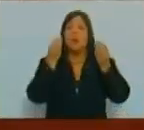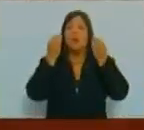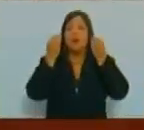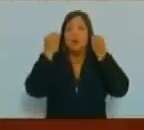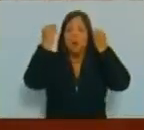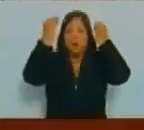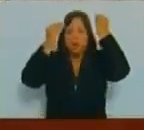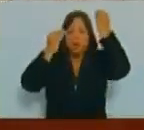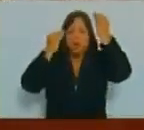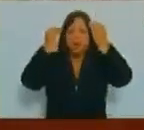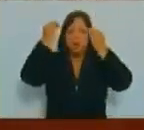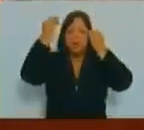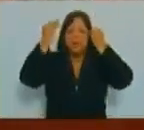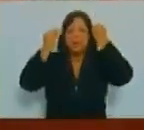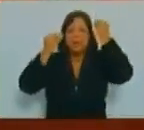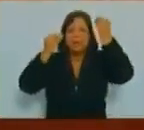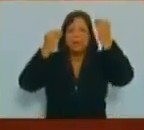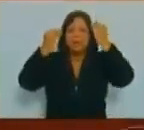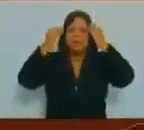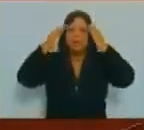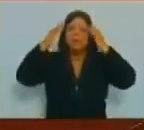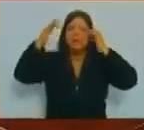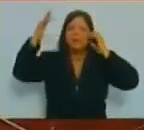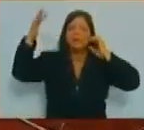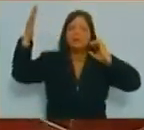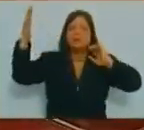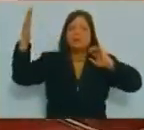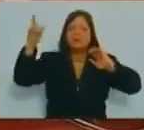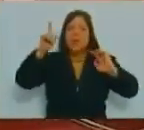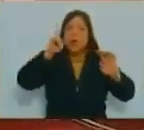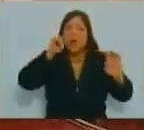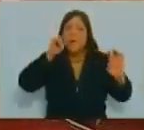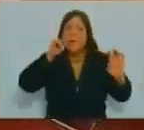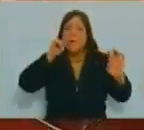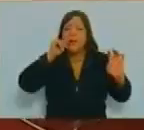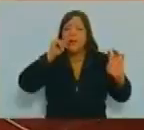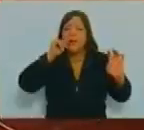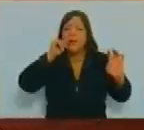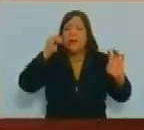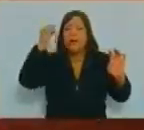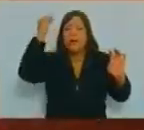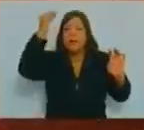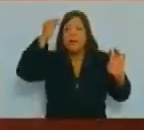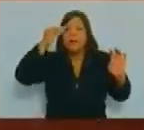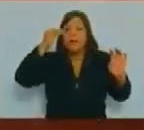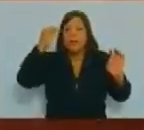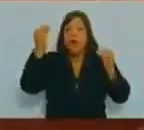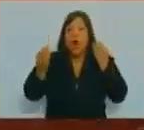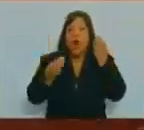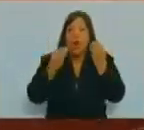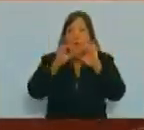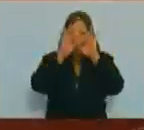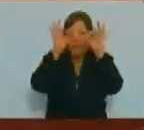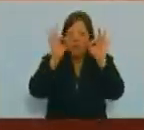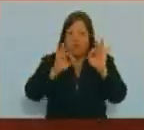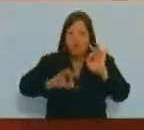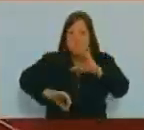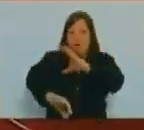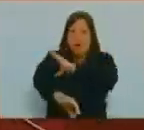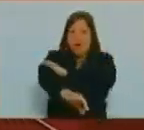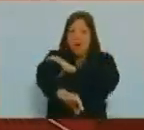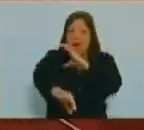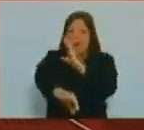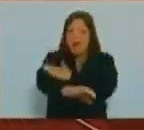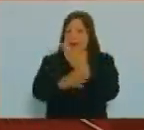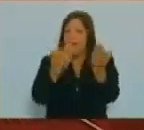lo que piensa un criminal y cómo actúa la derecha fascista y